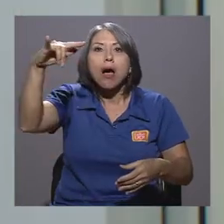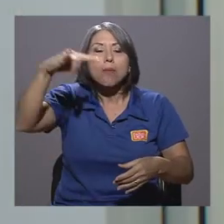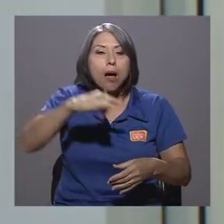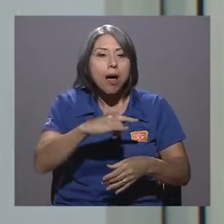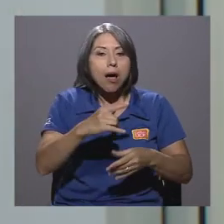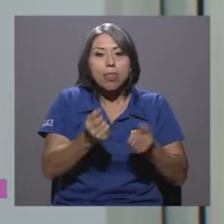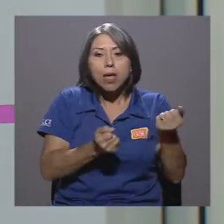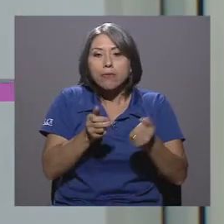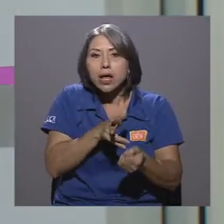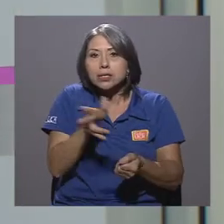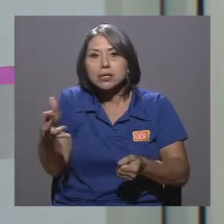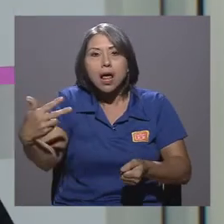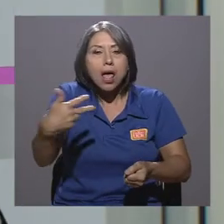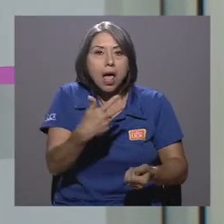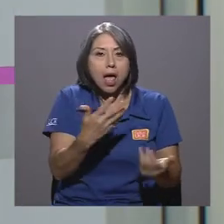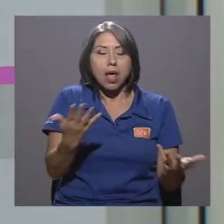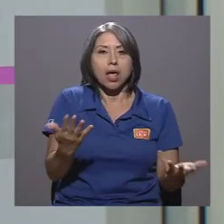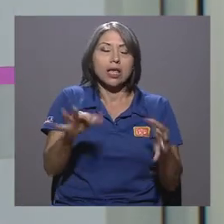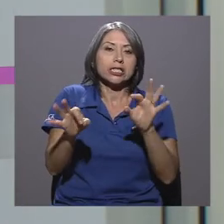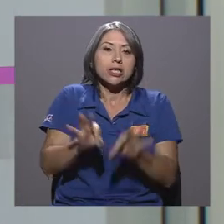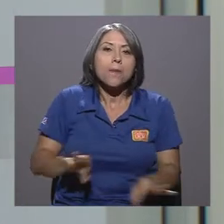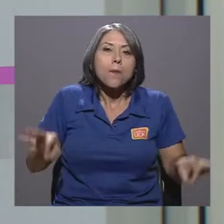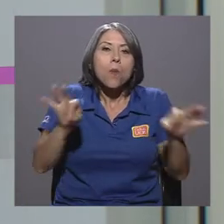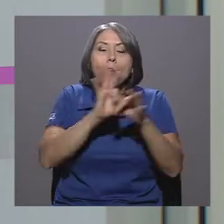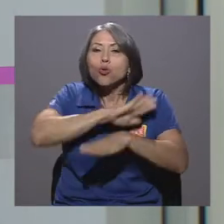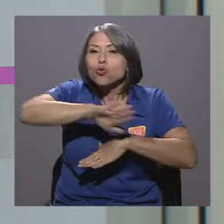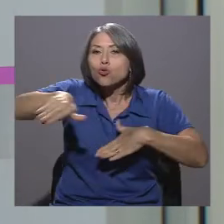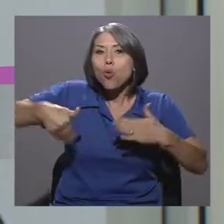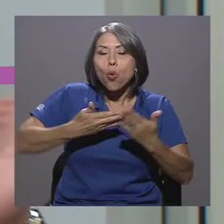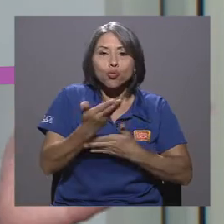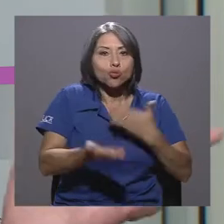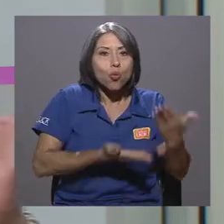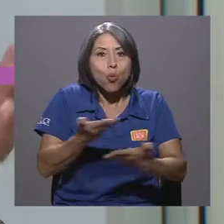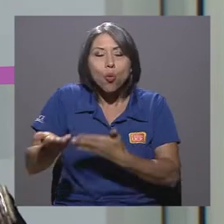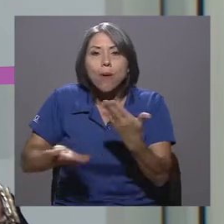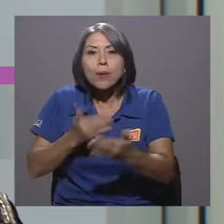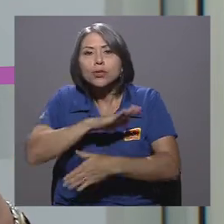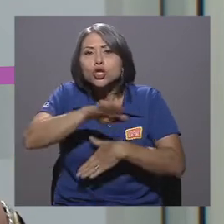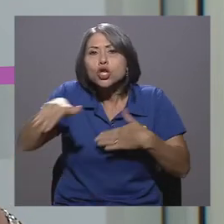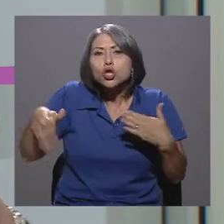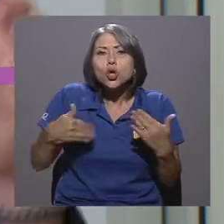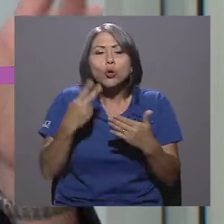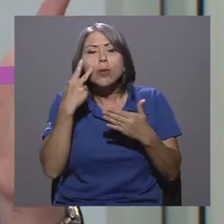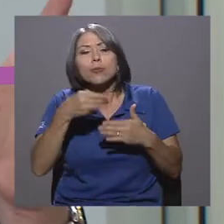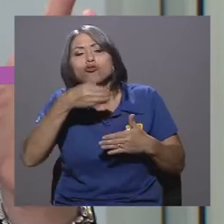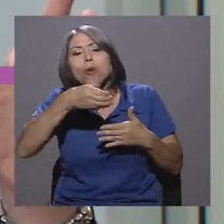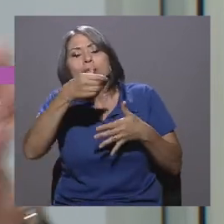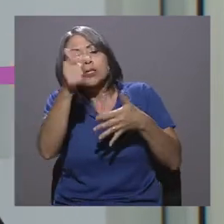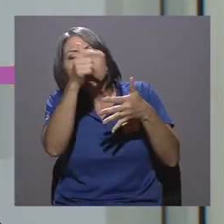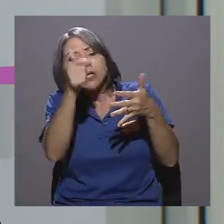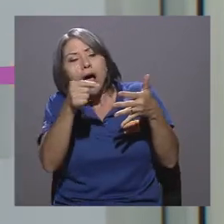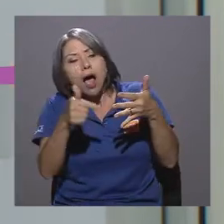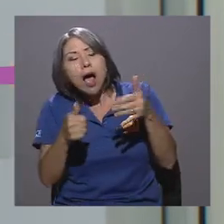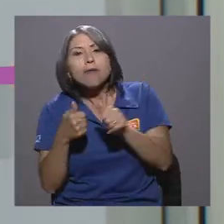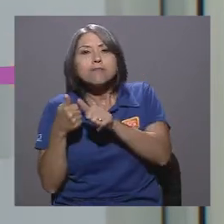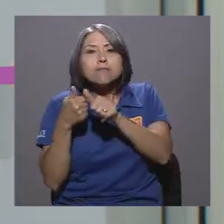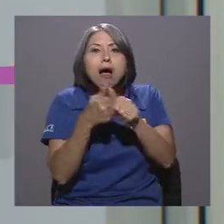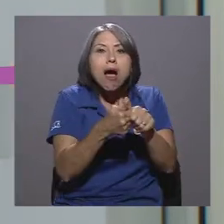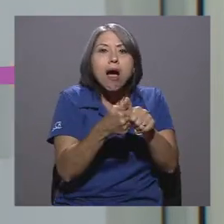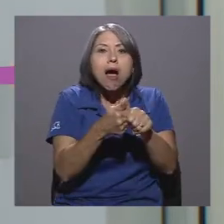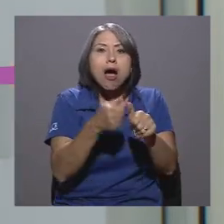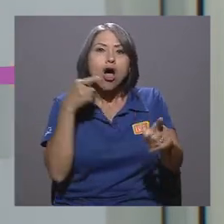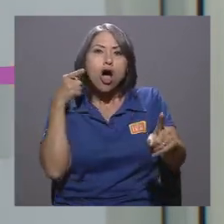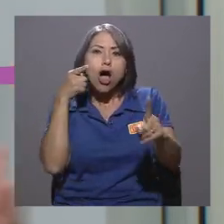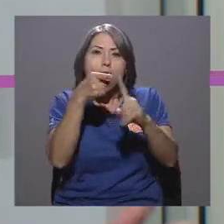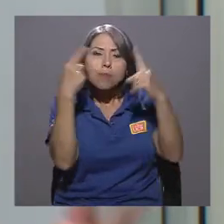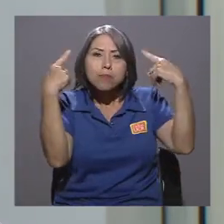transporte terrestre, que es importante que todos colaboremos y sigamos estas recomendaciones para poder cumplir el